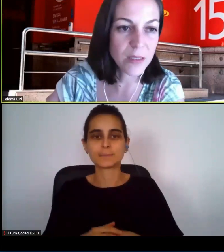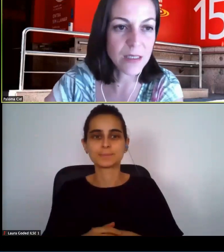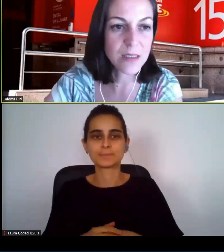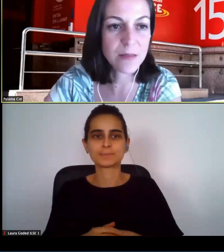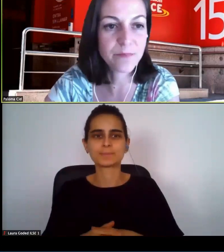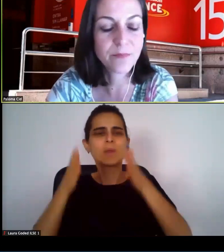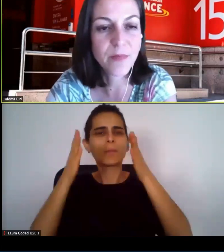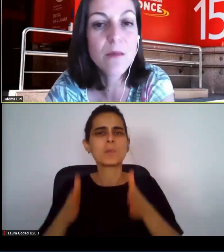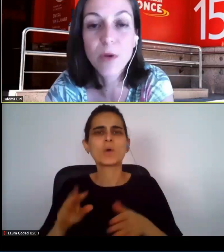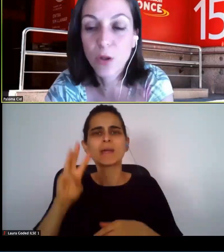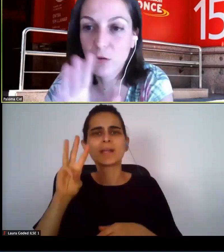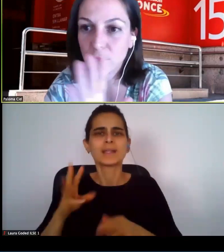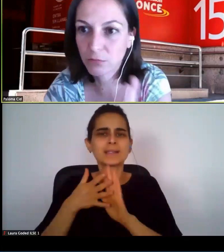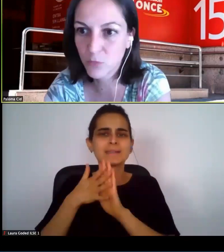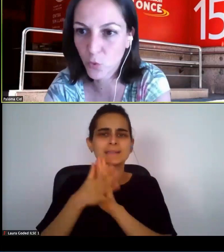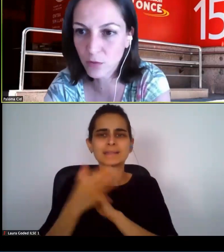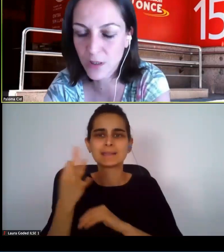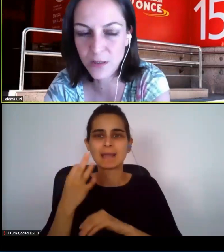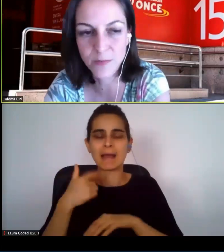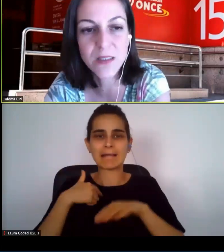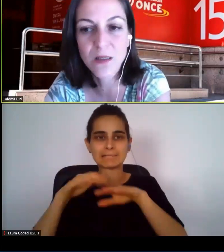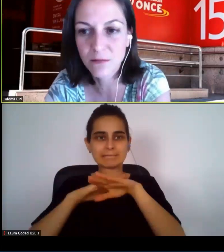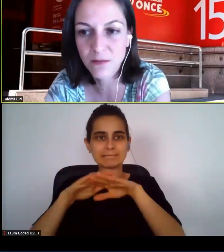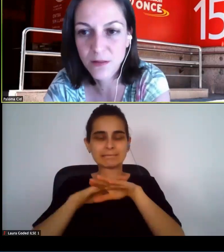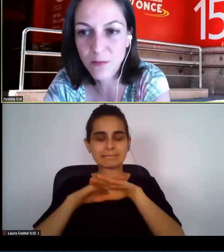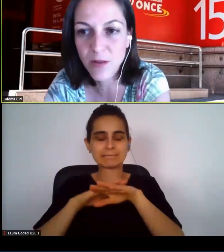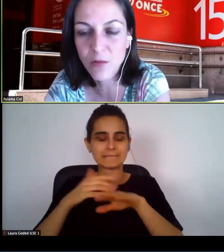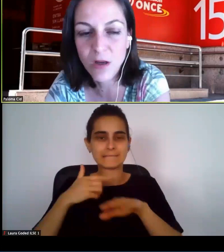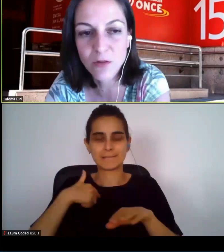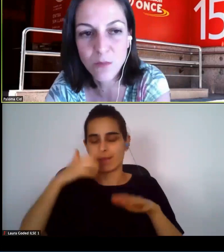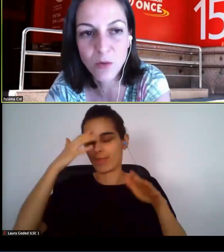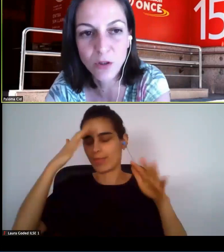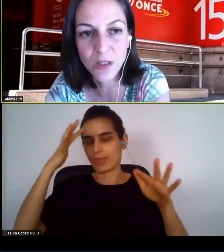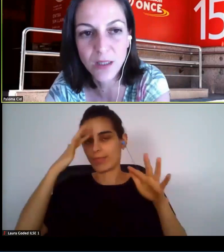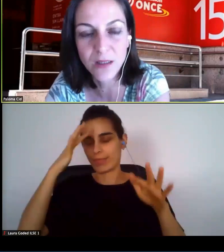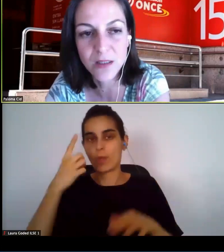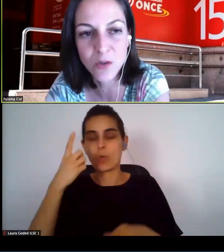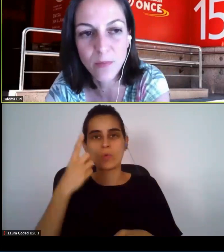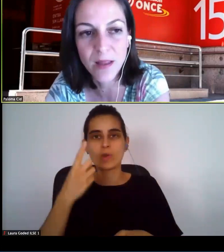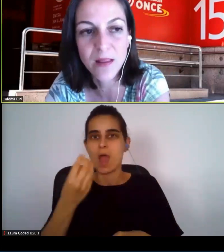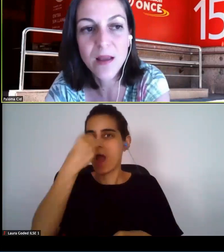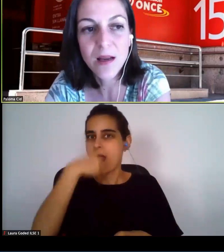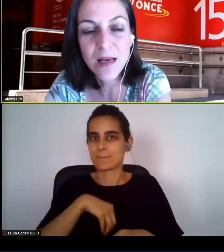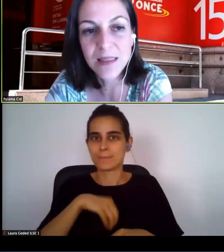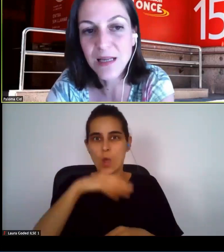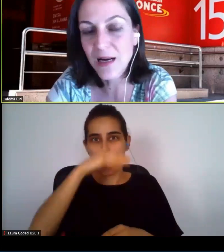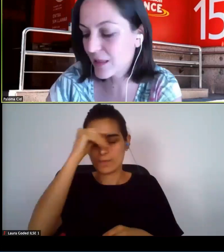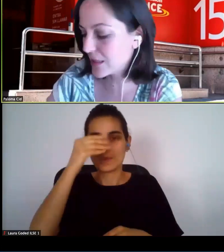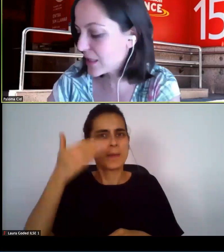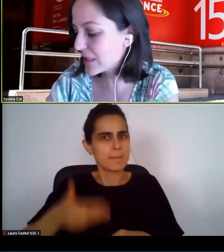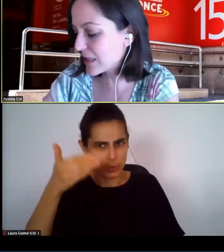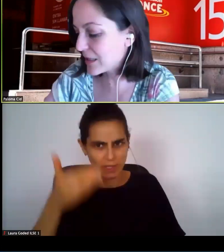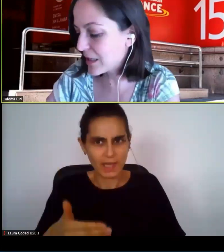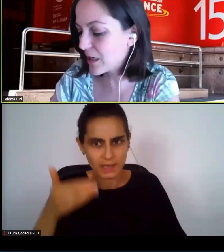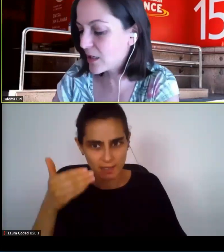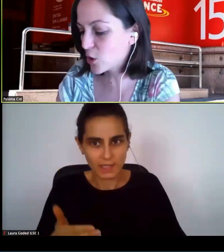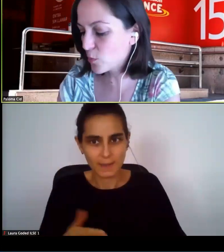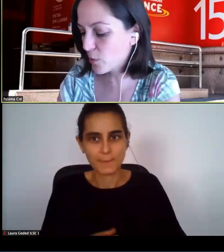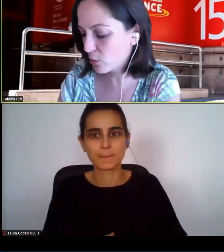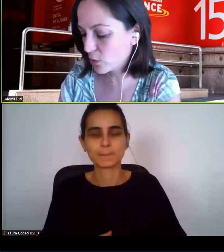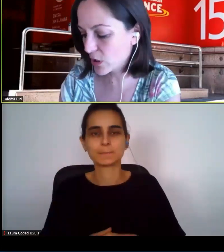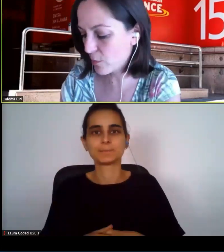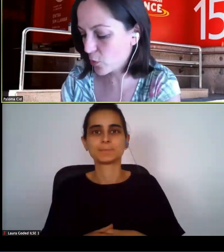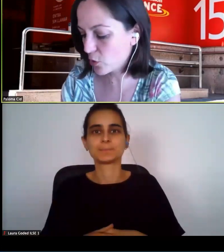bloque 3? ¡Ay, perdón! ¡Qué despiste! Se me ha olvidado una cosa muy importante, disculpad. Las características que tienen